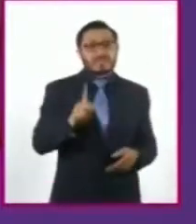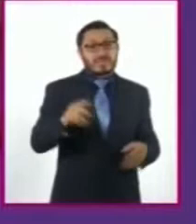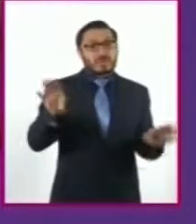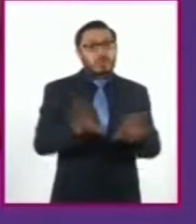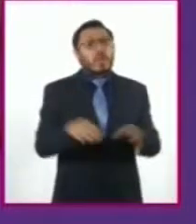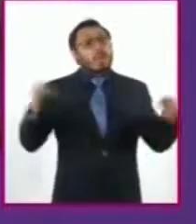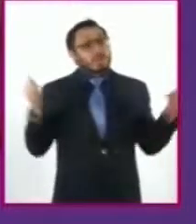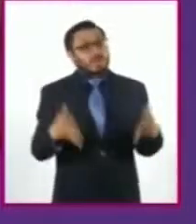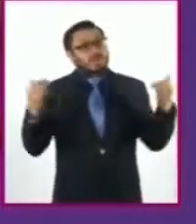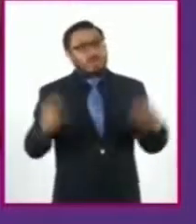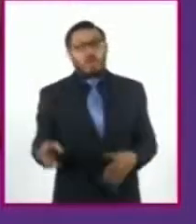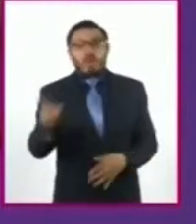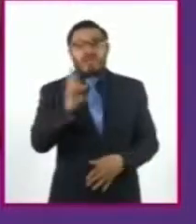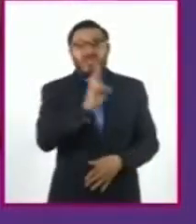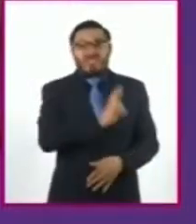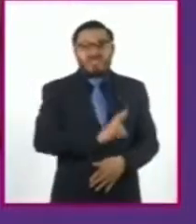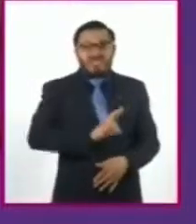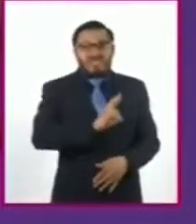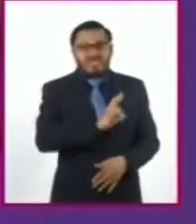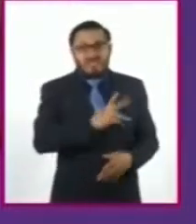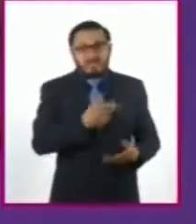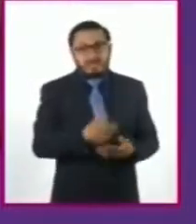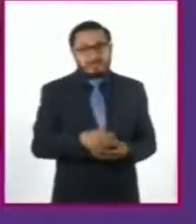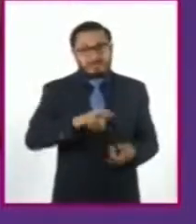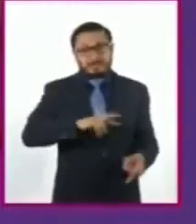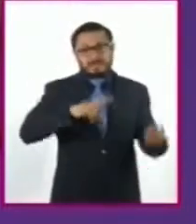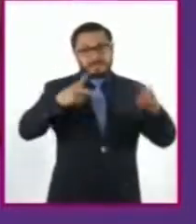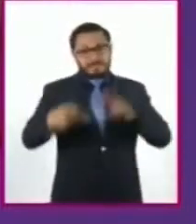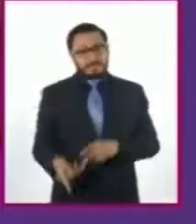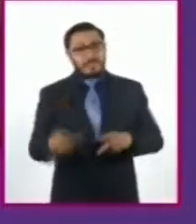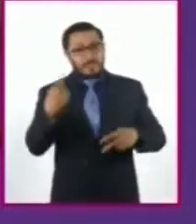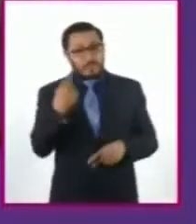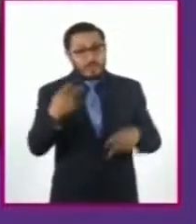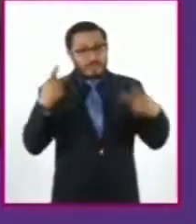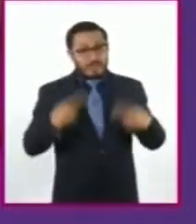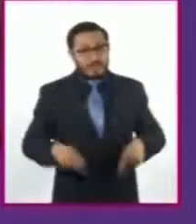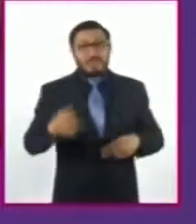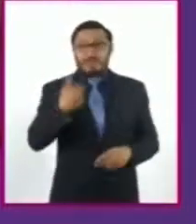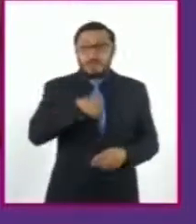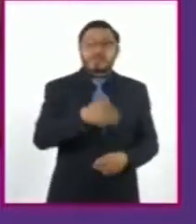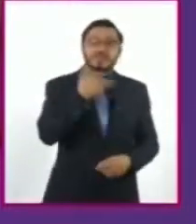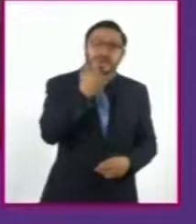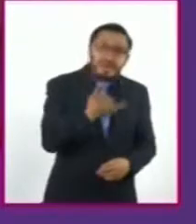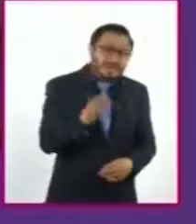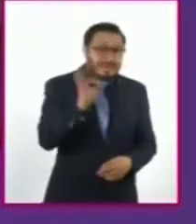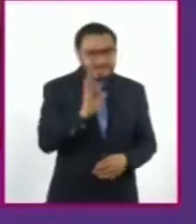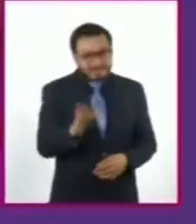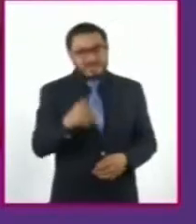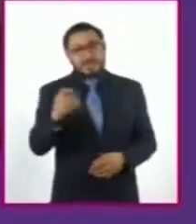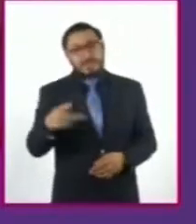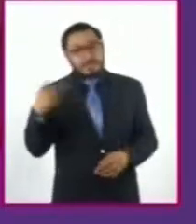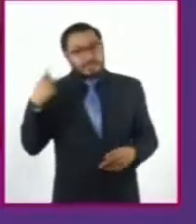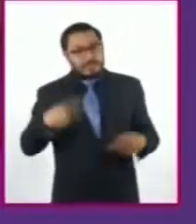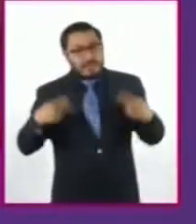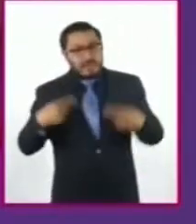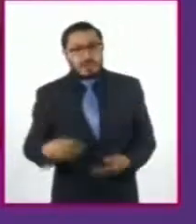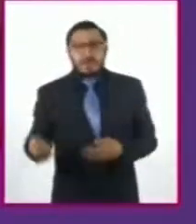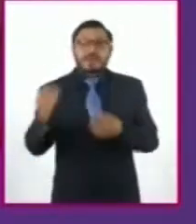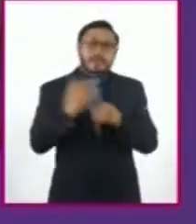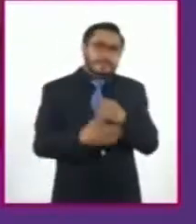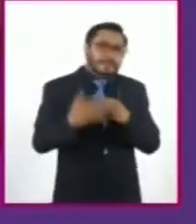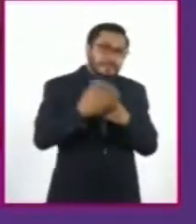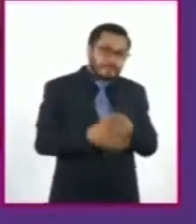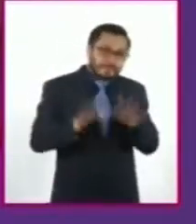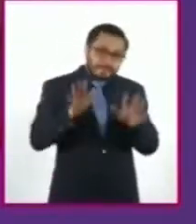rencor. En el caso contrario, cuando alguien, a pesar de nuestros errores, nos proporciona palabras de aliento y de consuelo,